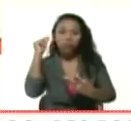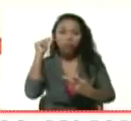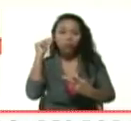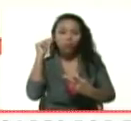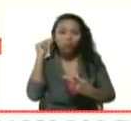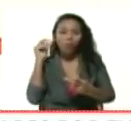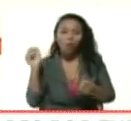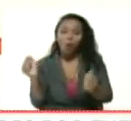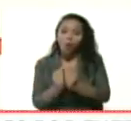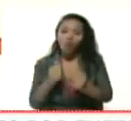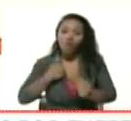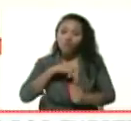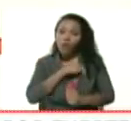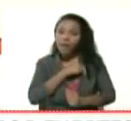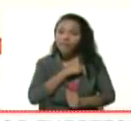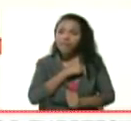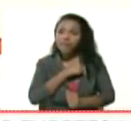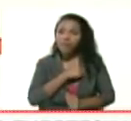con nuestro